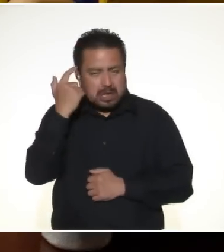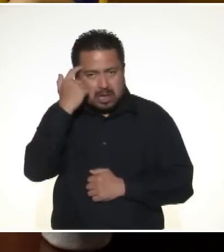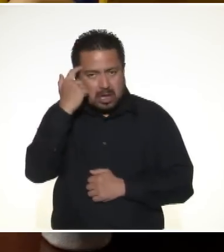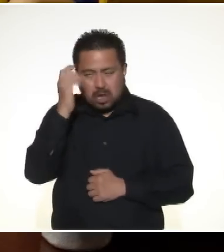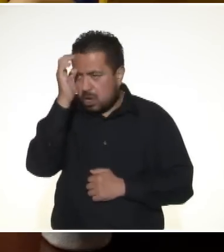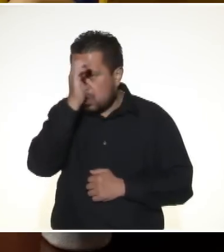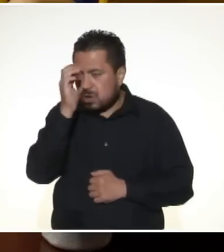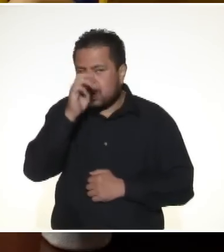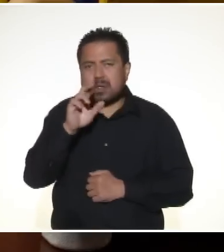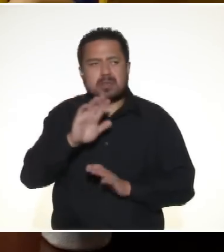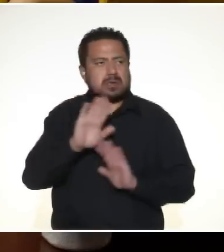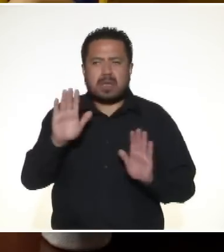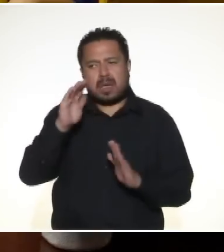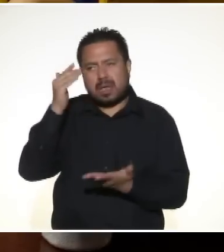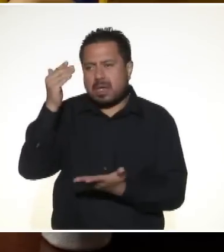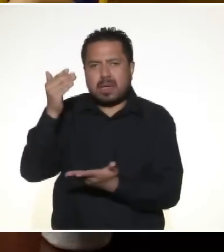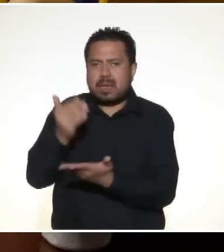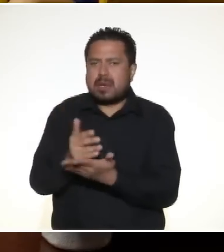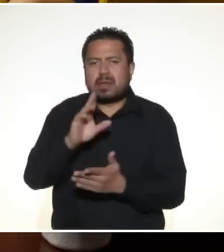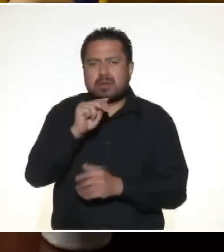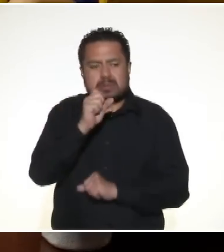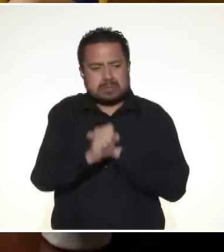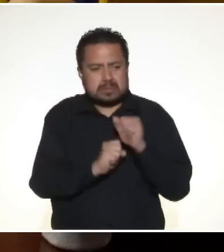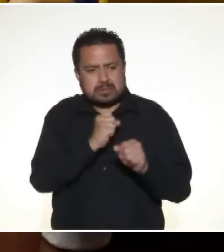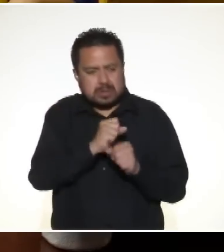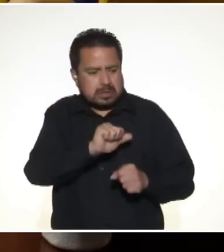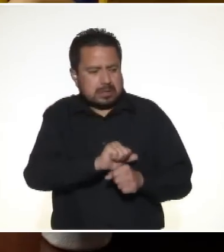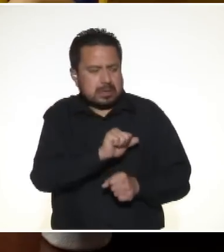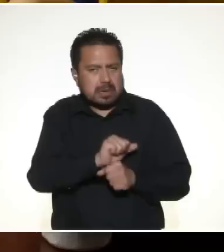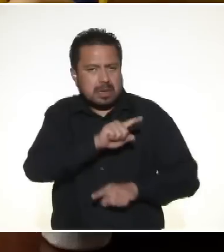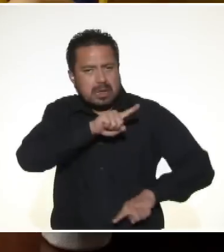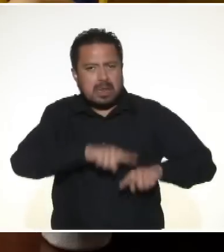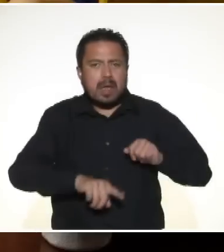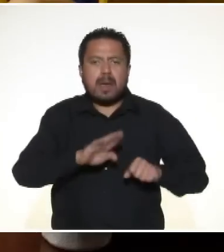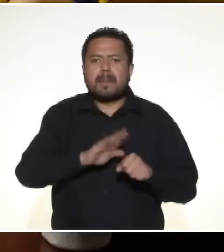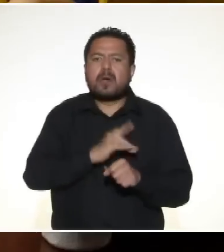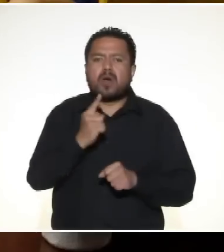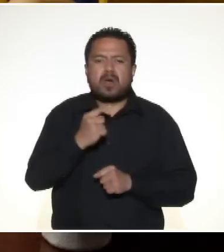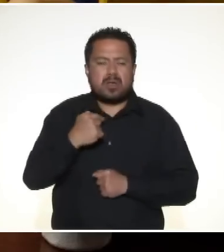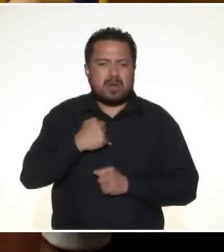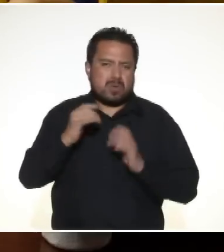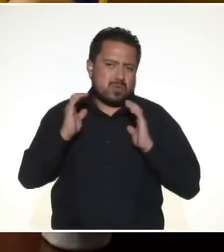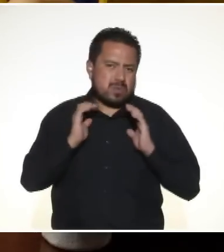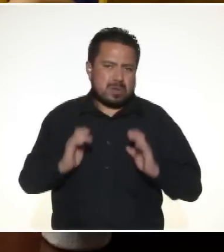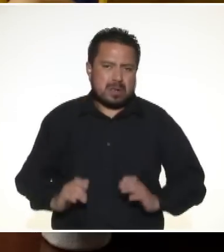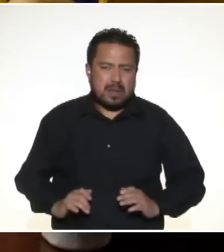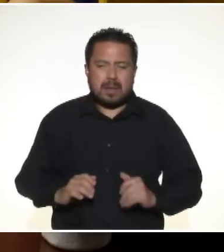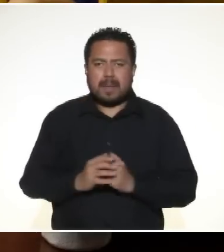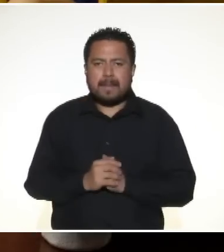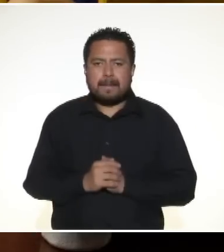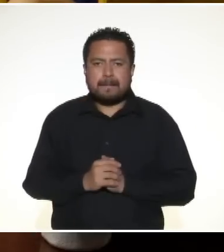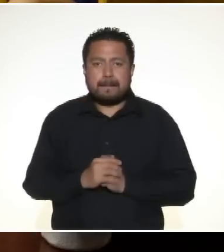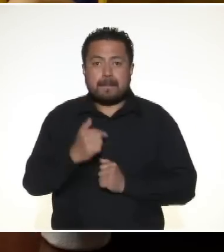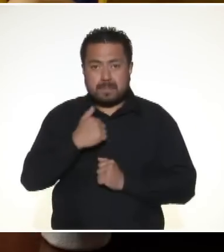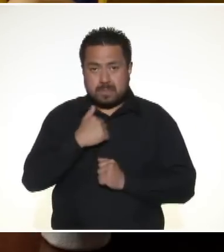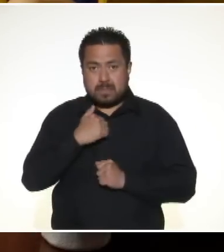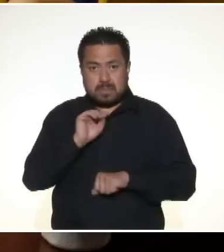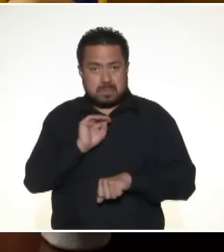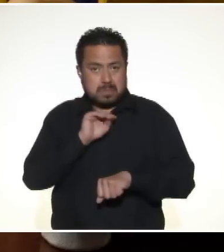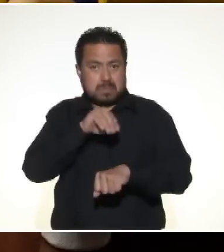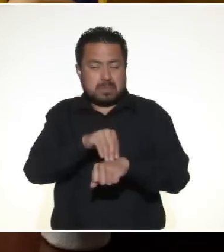decir, no, pues ya no estoy en edad de estar manejando por motivos fisiológicos. Pues yo